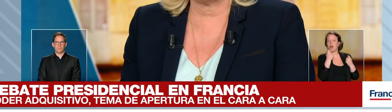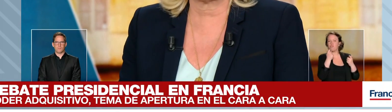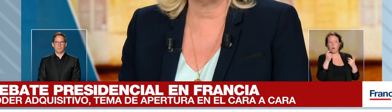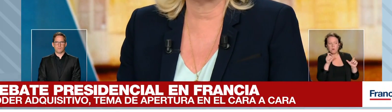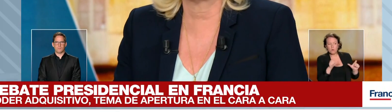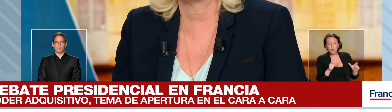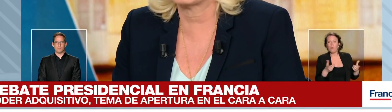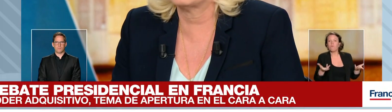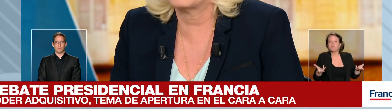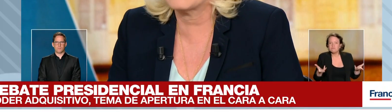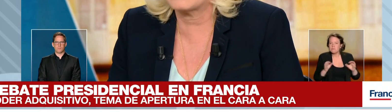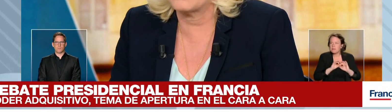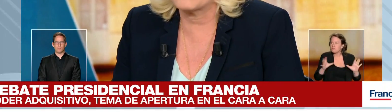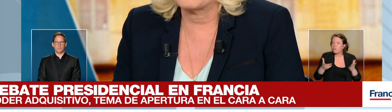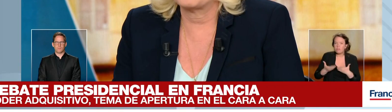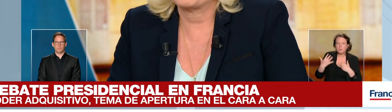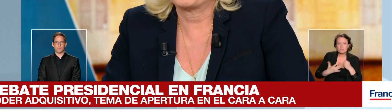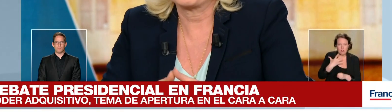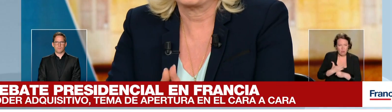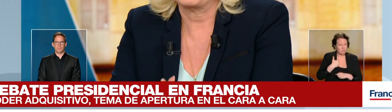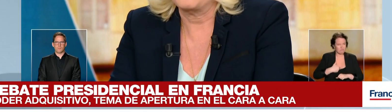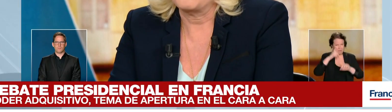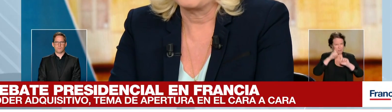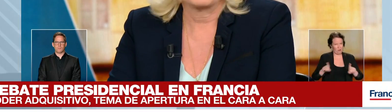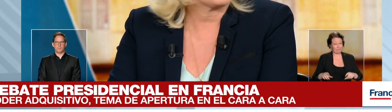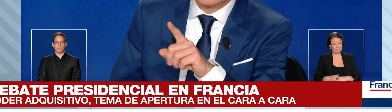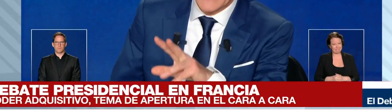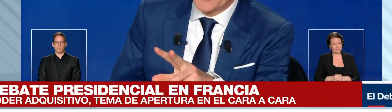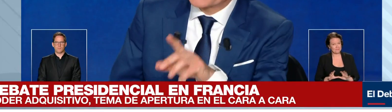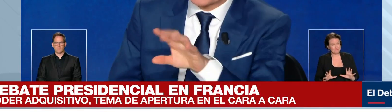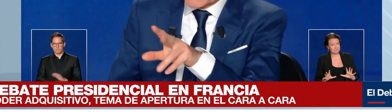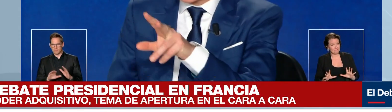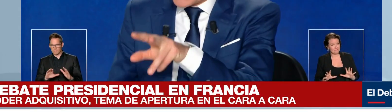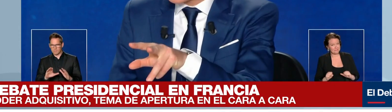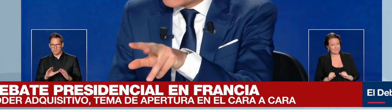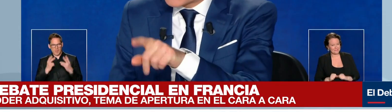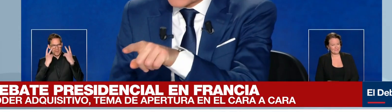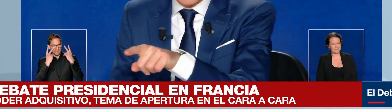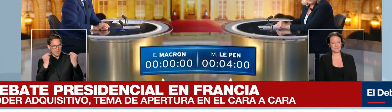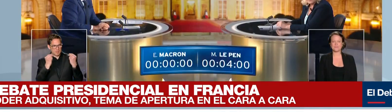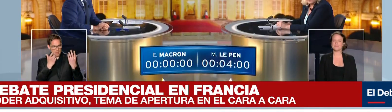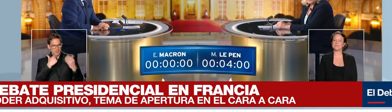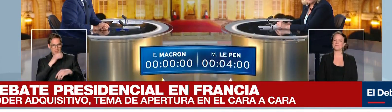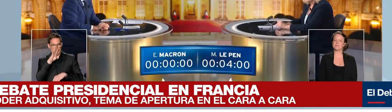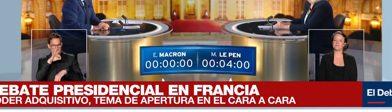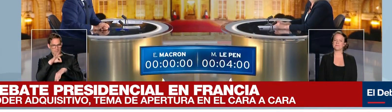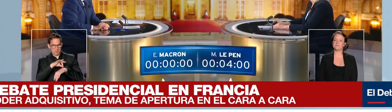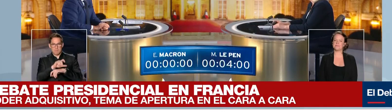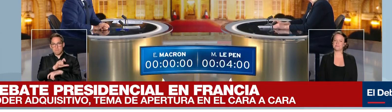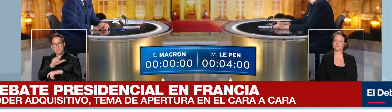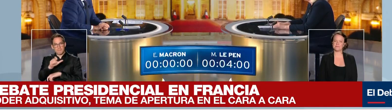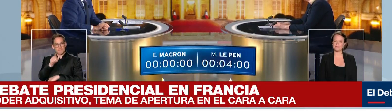realidad se escapa sin que nadie haya asumido estos problemas. Señora Le Pen, usted se tomó